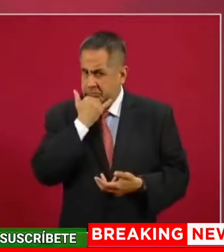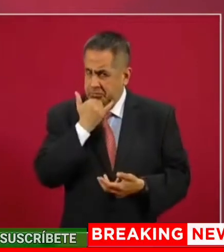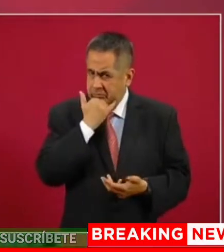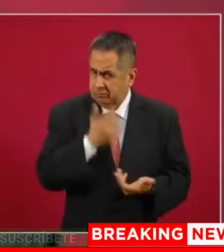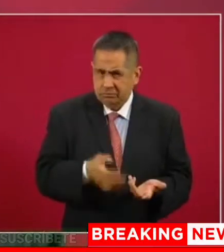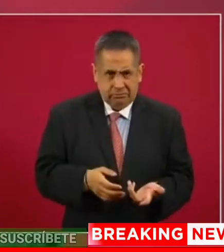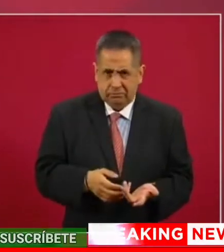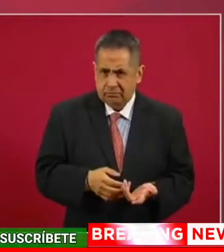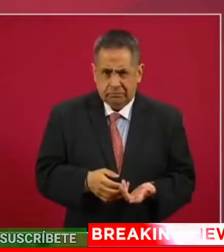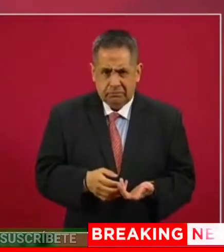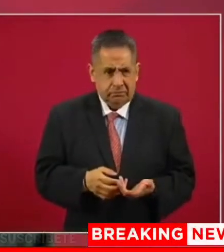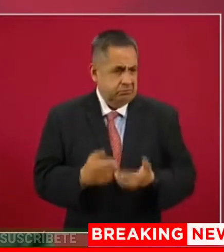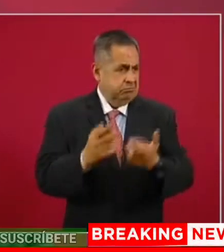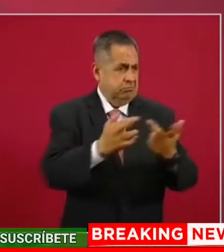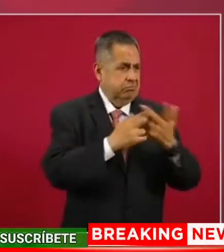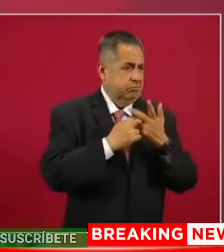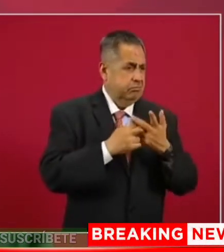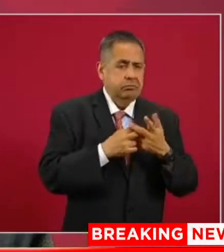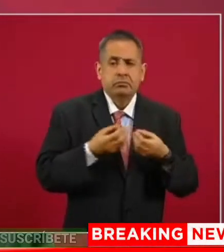y se afecta